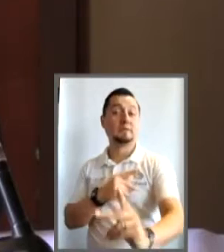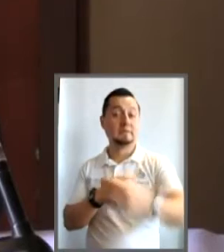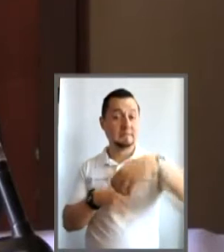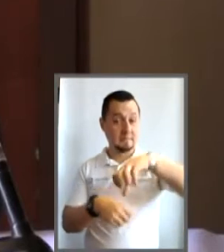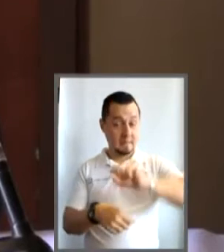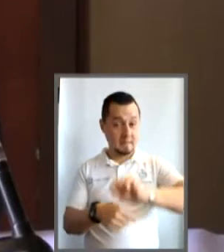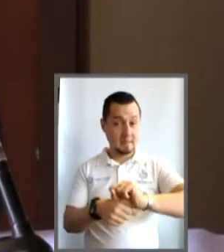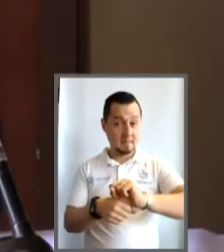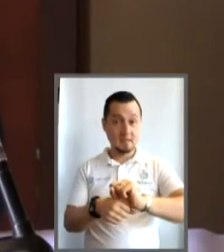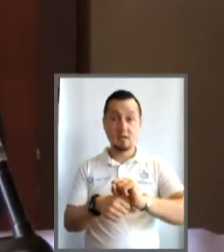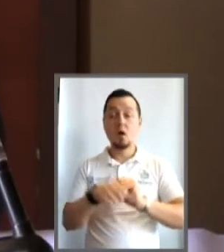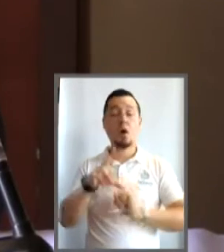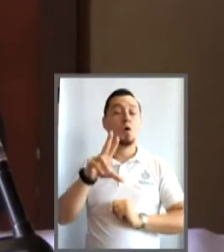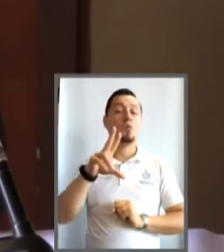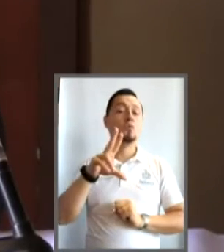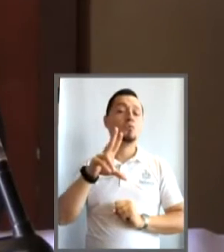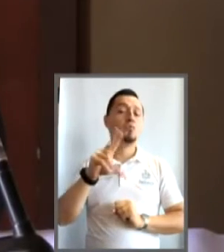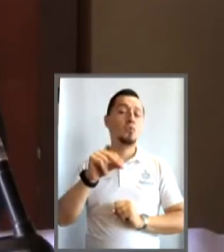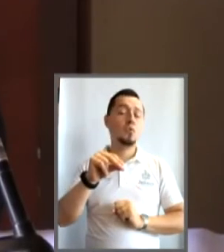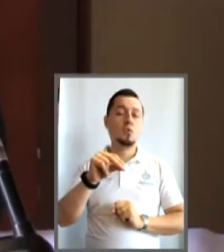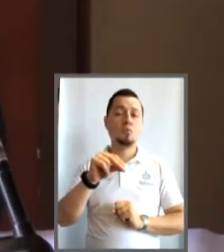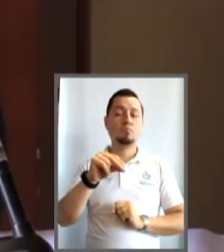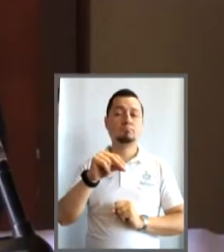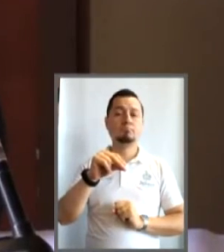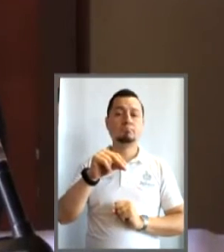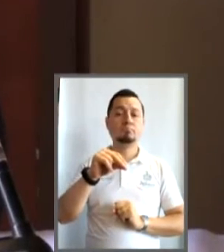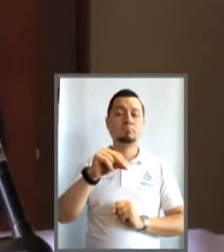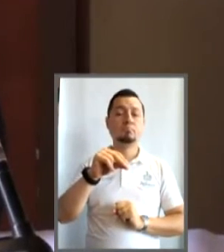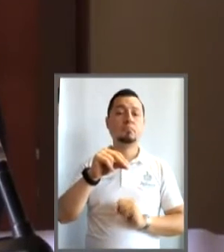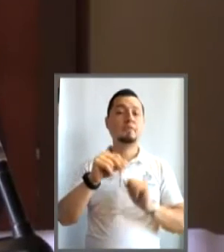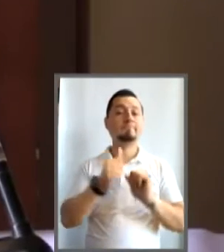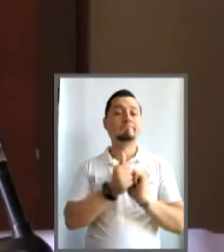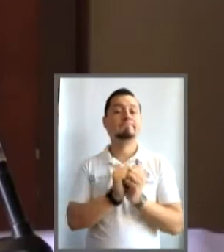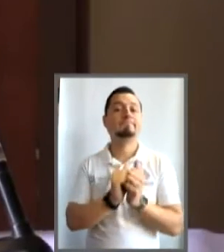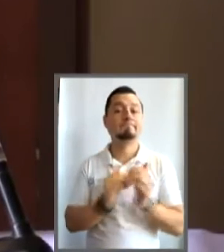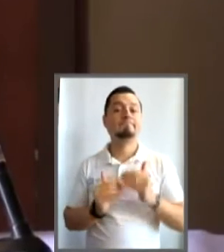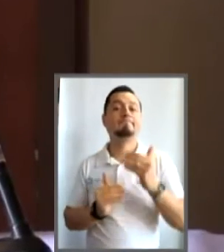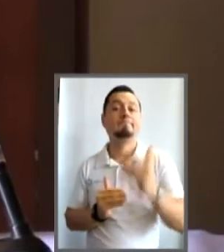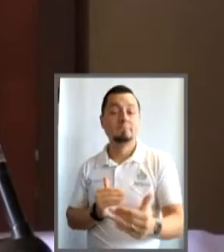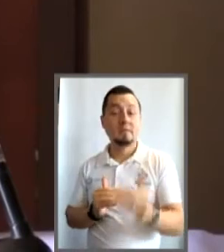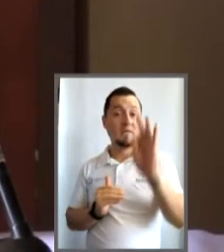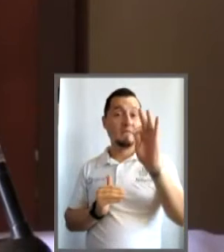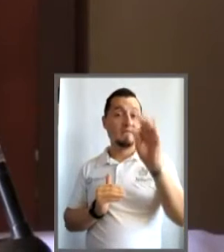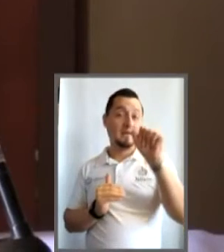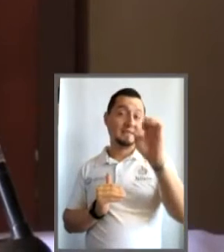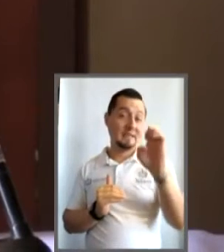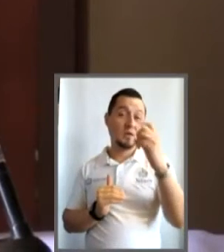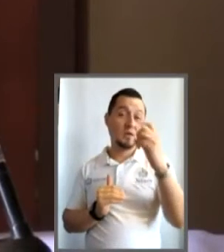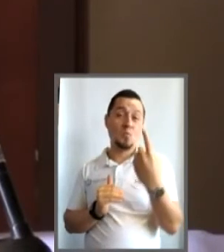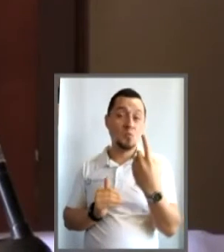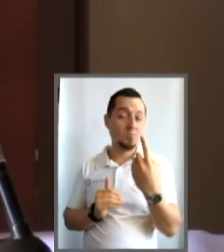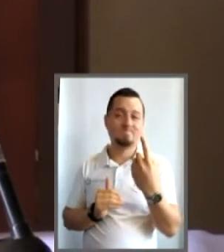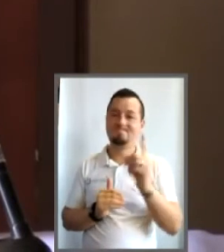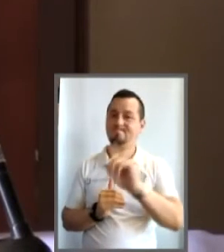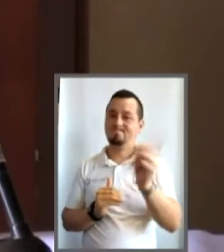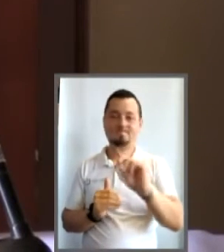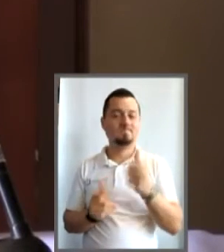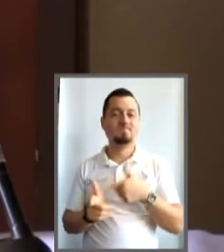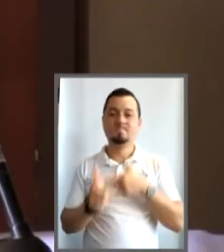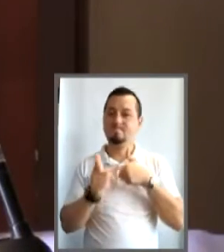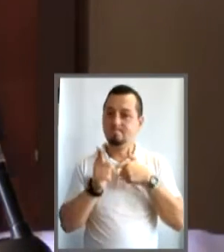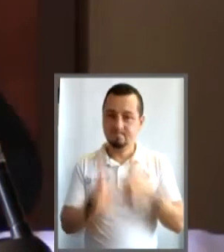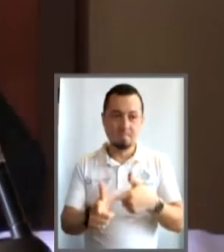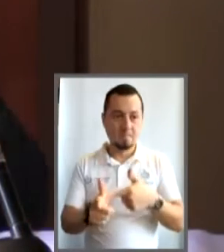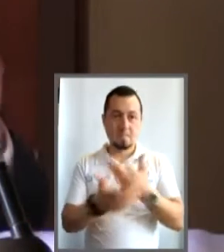no habrá no avanzaremos hacia la fase 1 nos mantenemos en la fase de responsabilidad individual